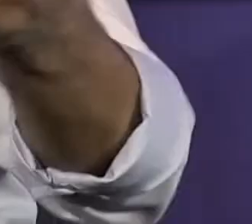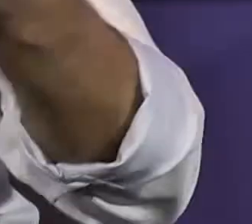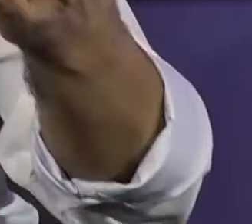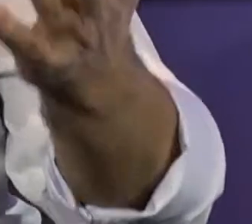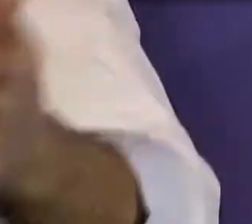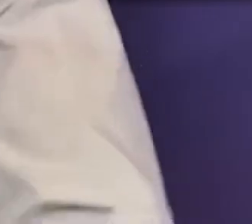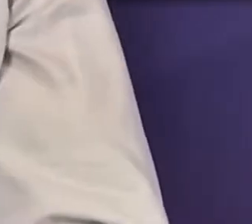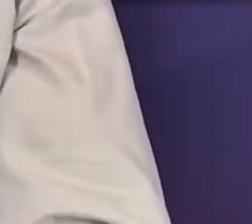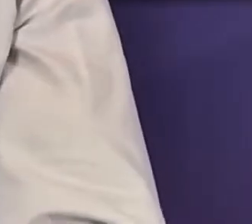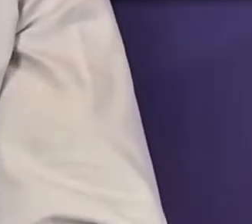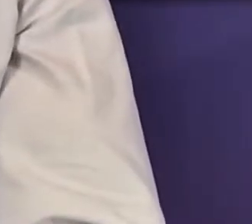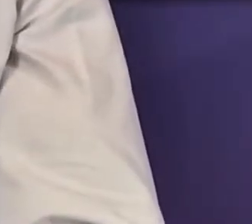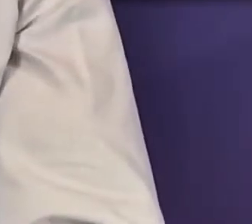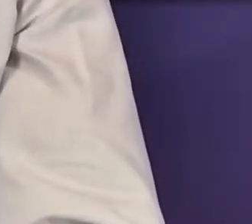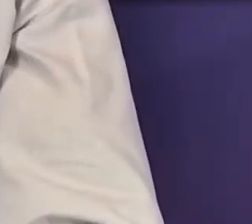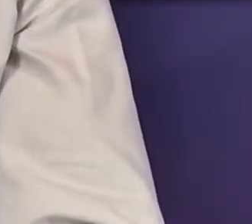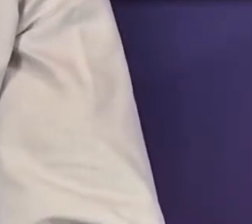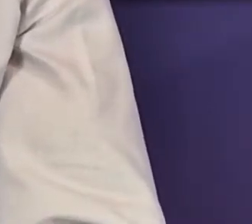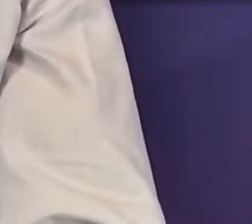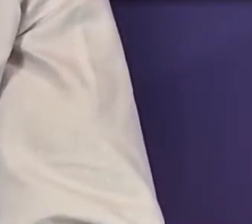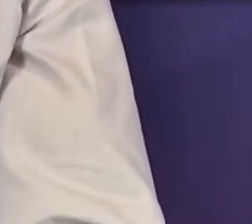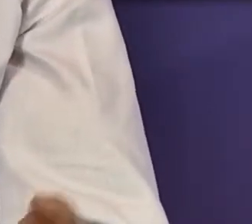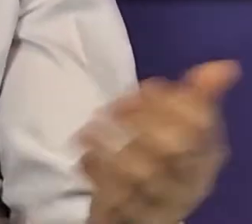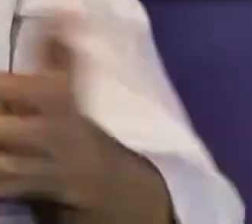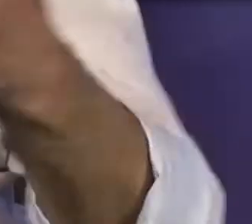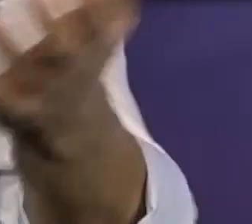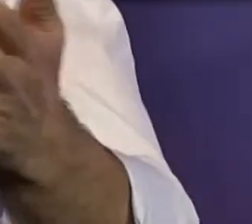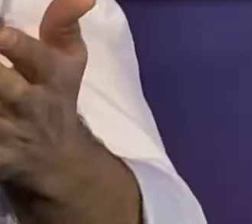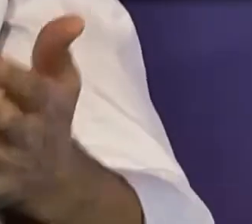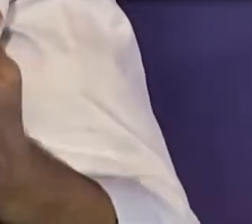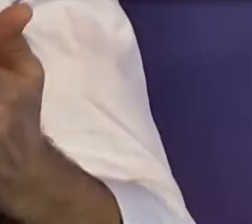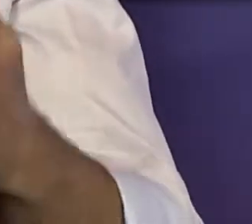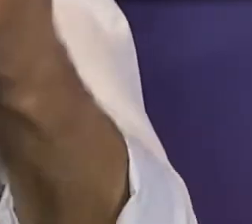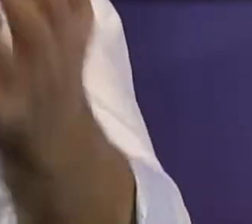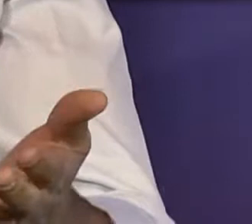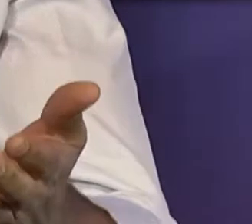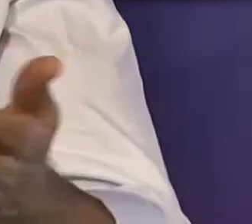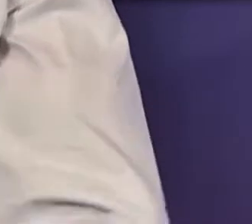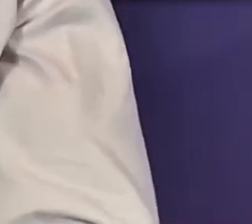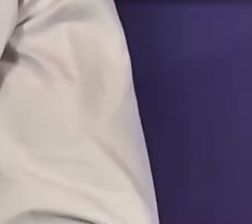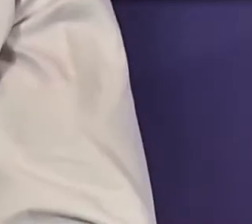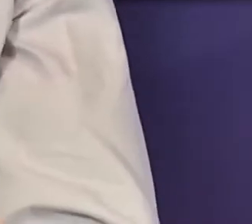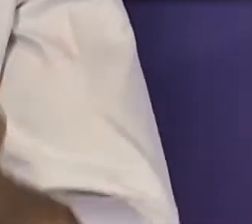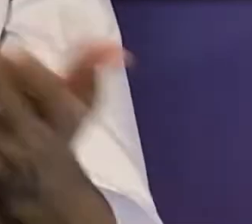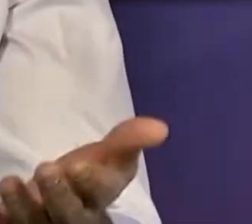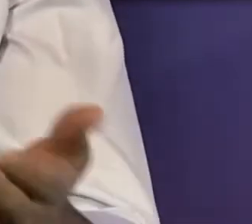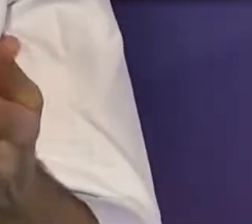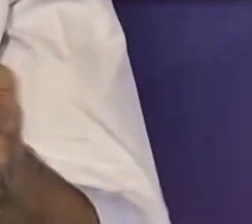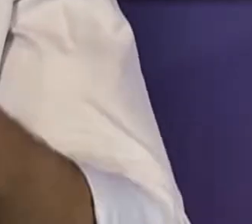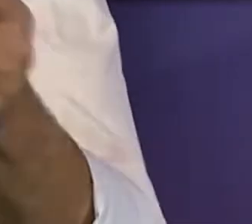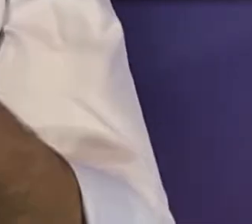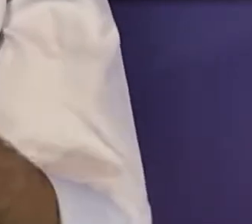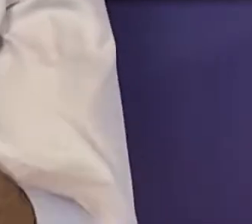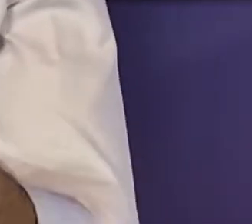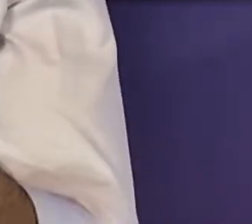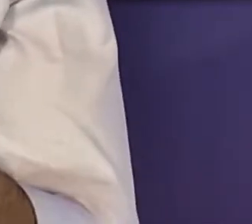qué queremos esta app? Y bueno, ahí hay 2 patas. La primera fue por donde arrancamos, es decir, nosotros diseñamos esta aplicación en